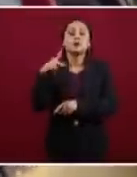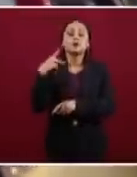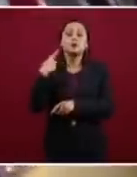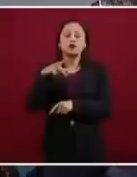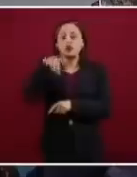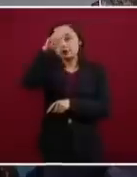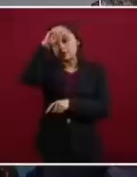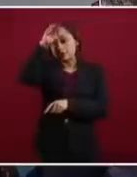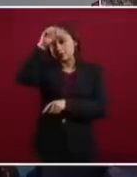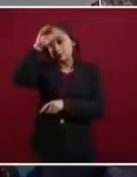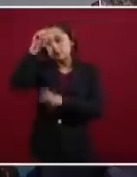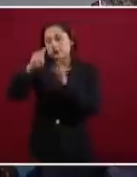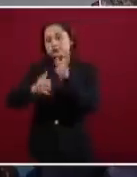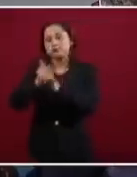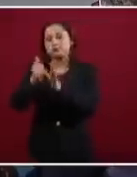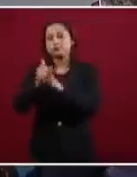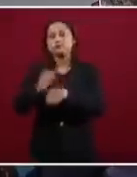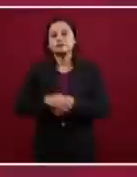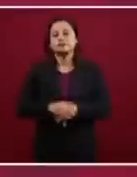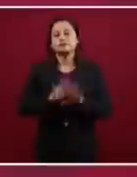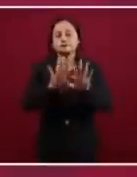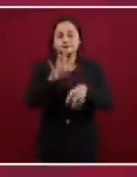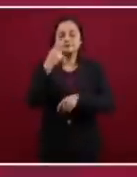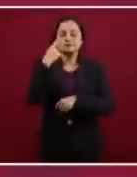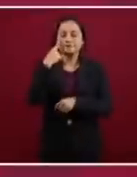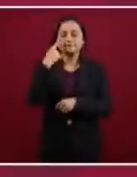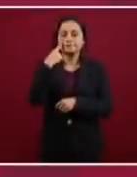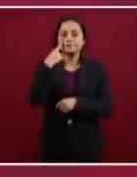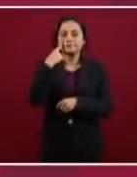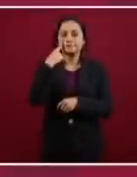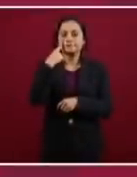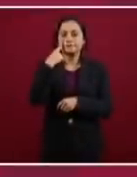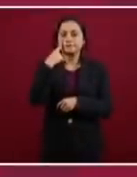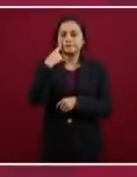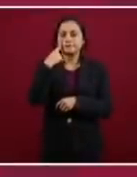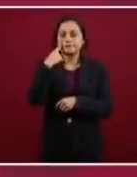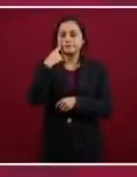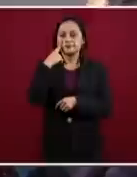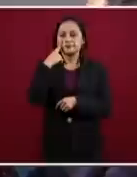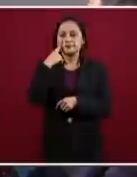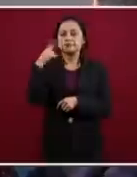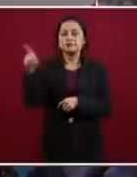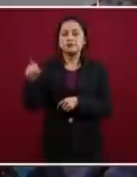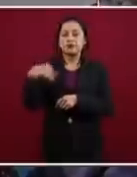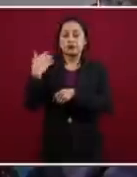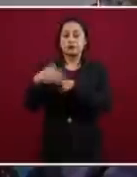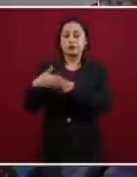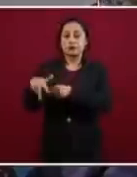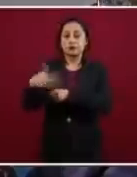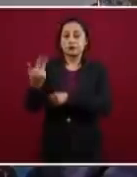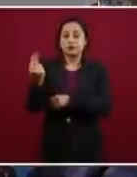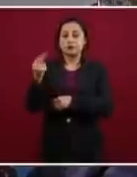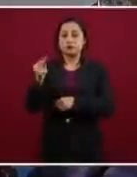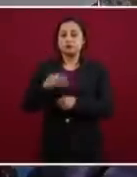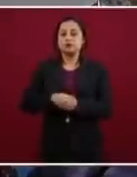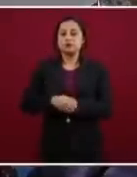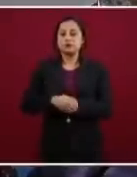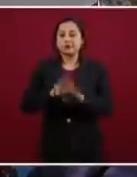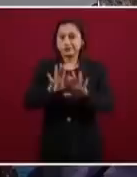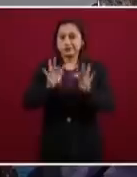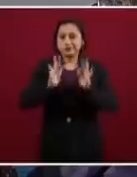te doy un dato tenía está por salir el toro sí pero hay que tener la confianza